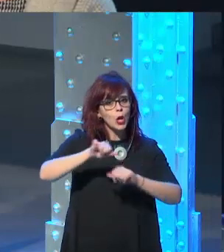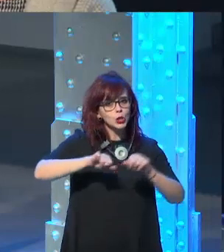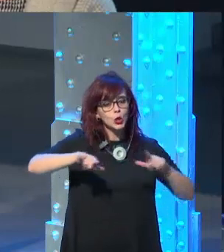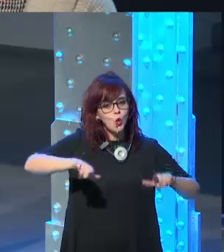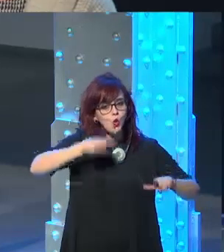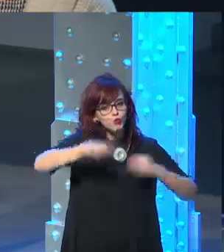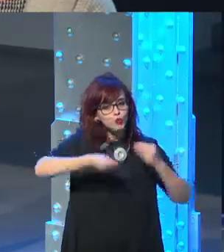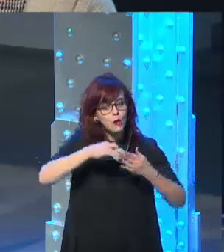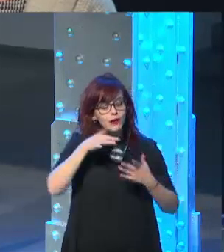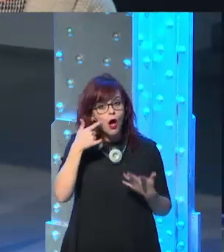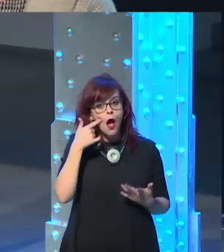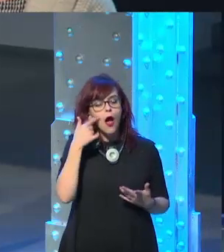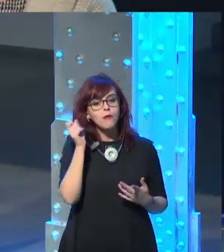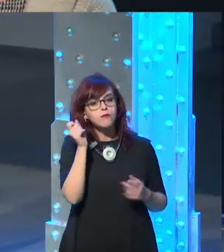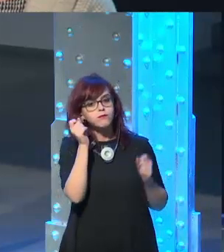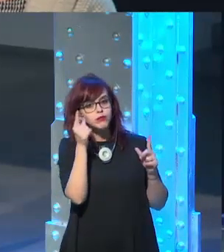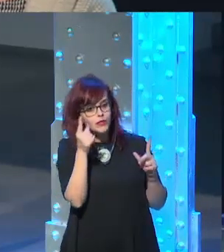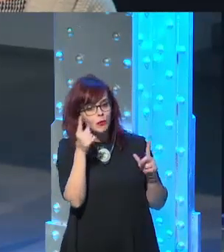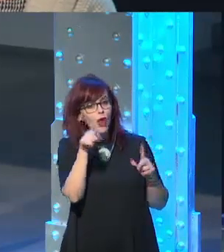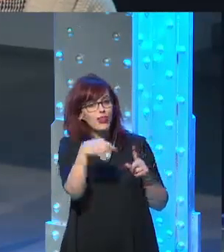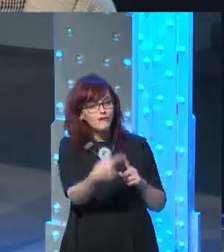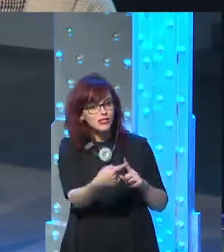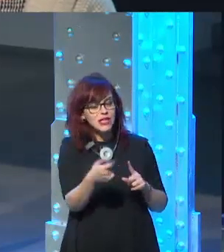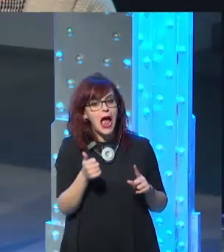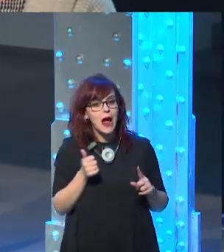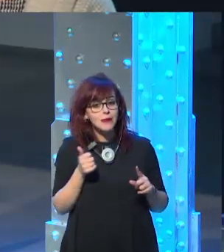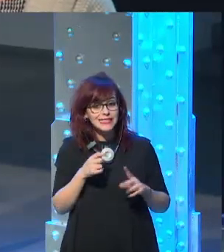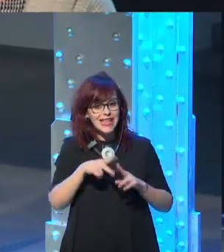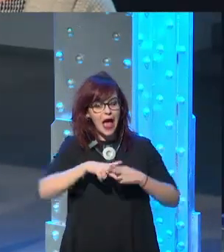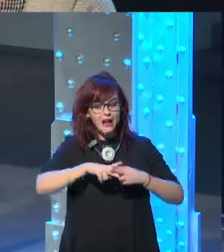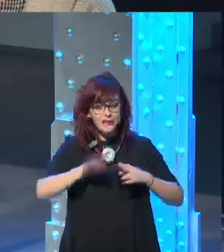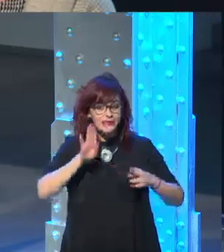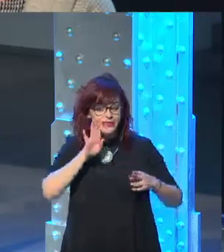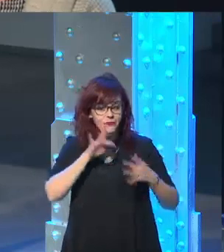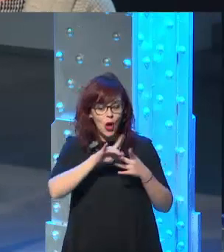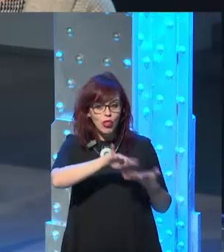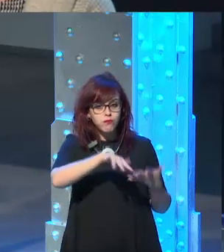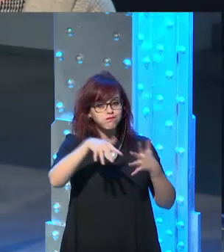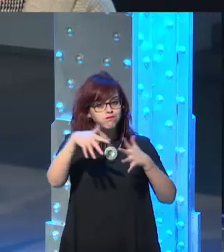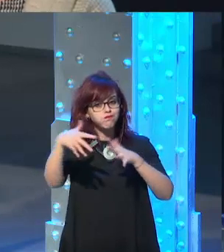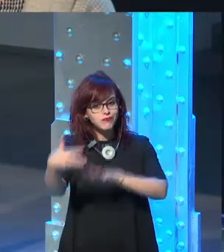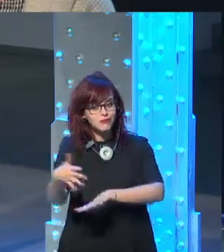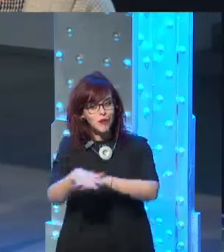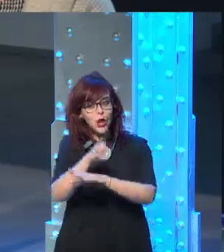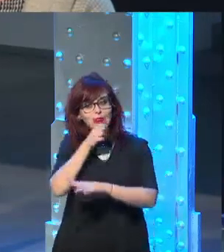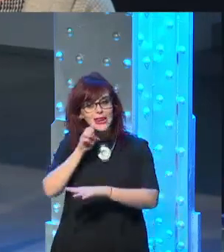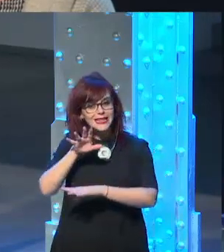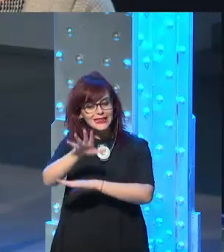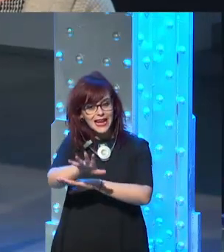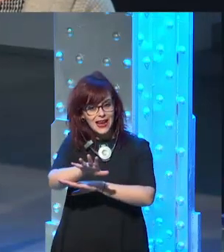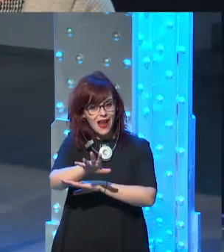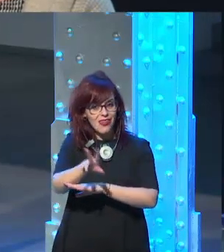laboratorio, pero fíjate cómo ella luego intentó utilizar esa misma herramienta con su linterna de